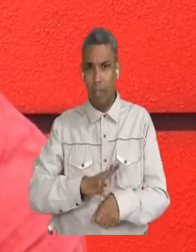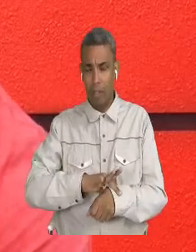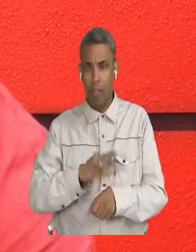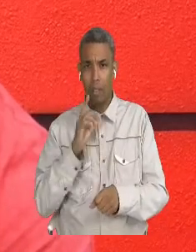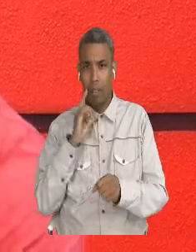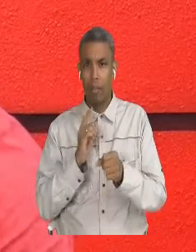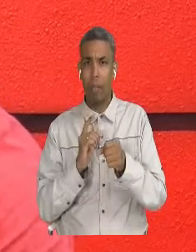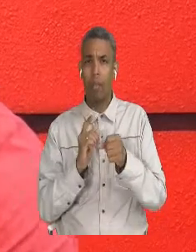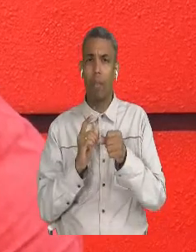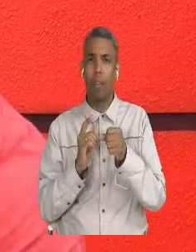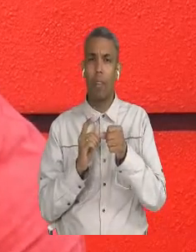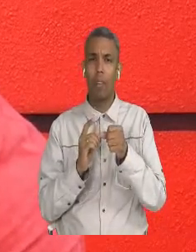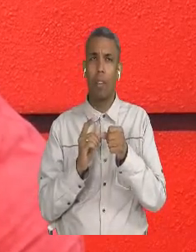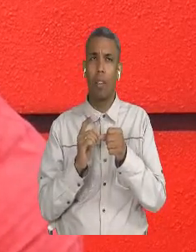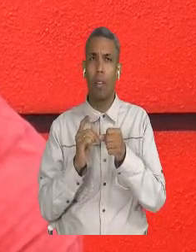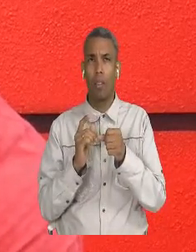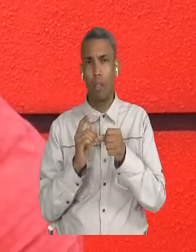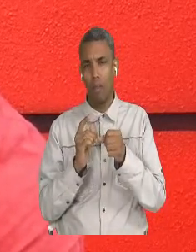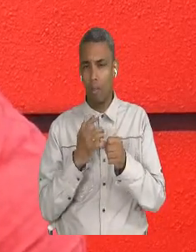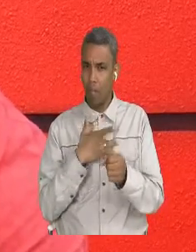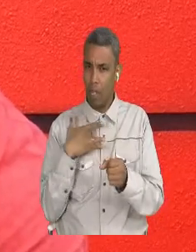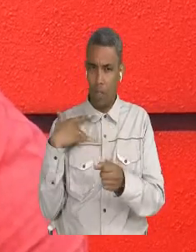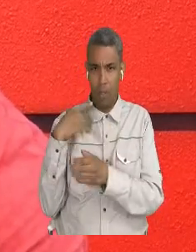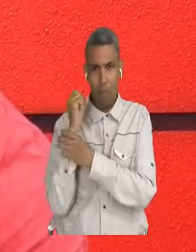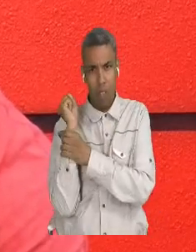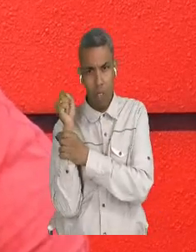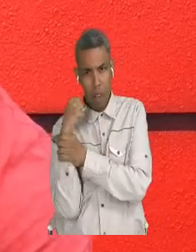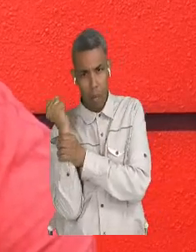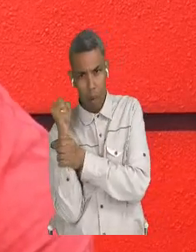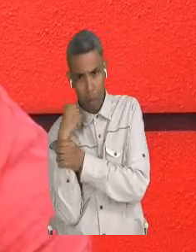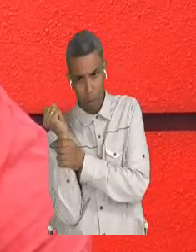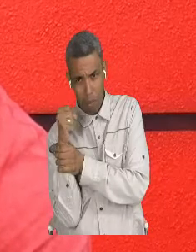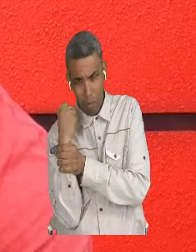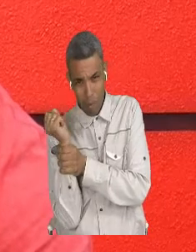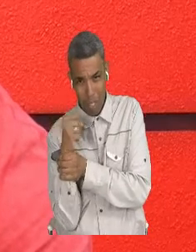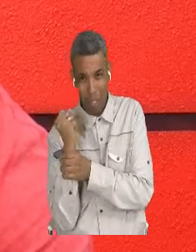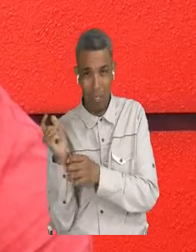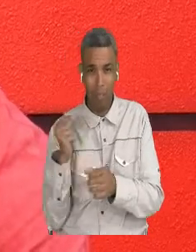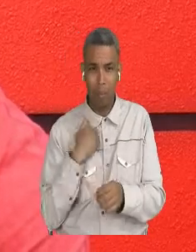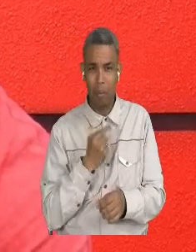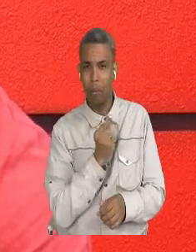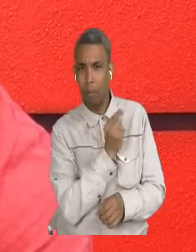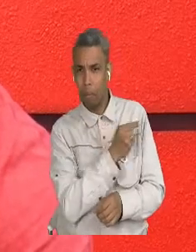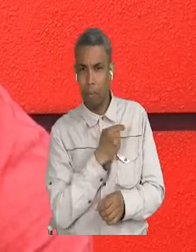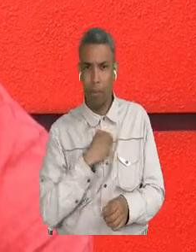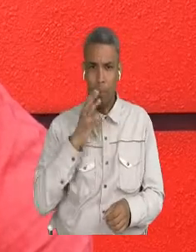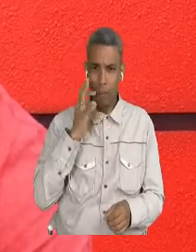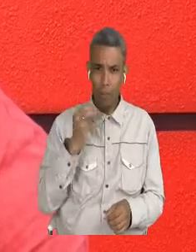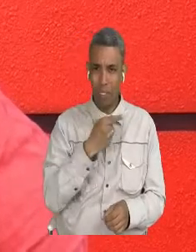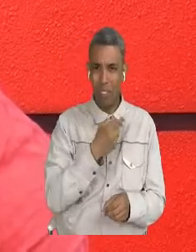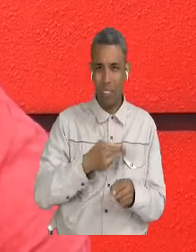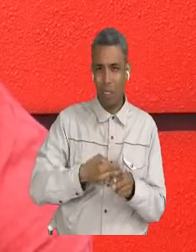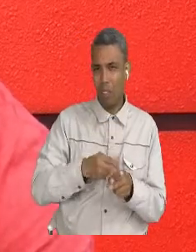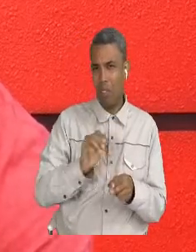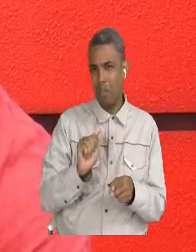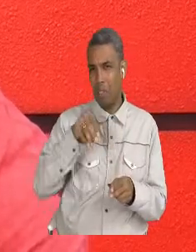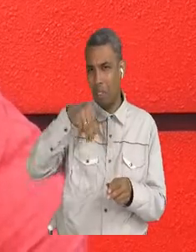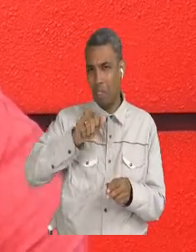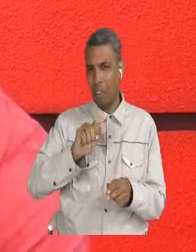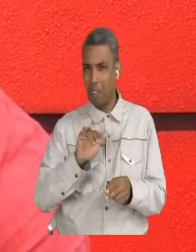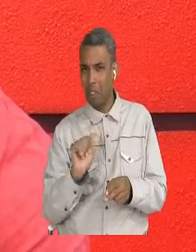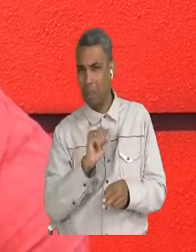que es Jorge Amaya, prácticamente el que le lleva el control a todas las personas que lleguen de pronto con algún problema muscular, alguna cirugía, alguna